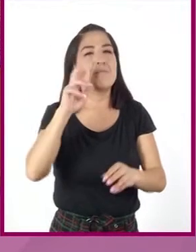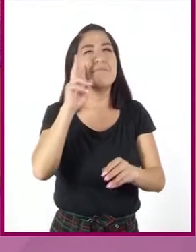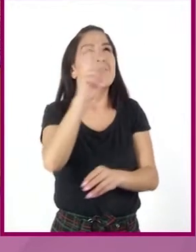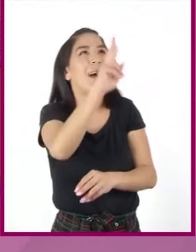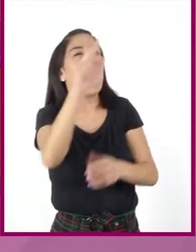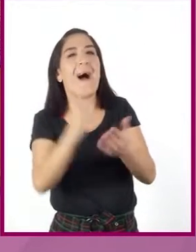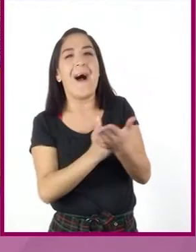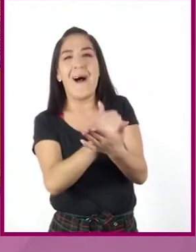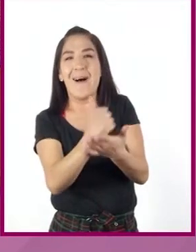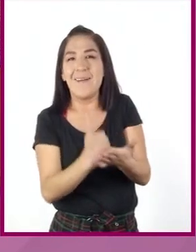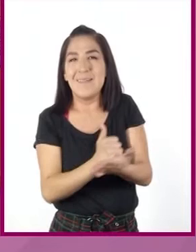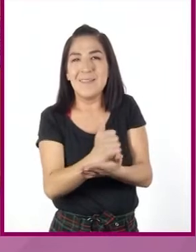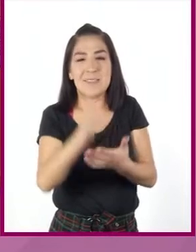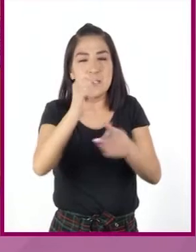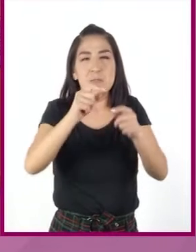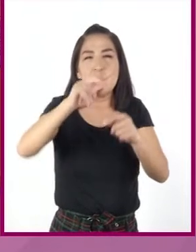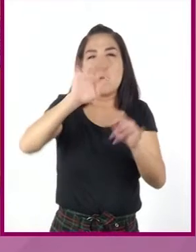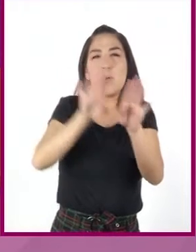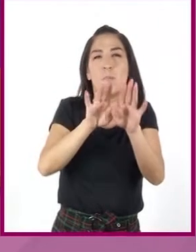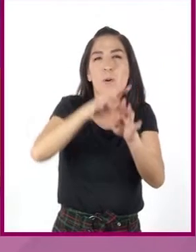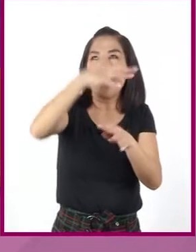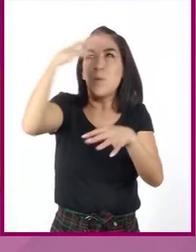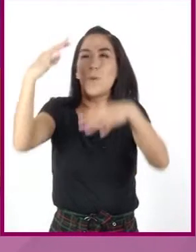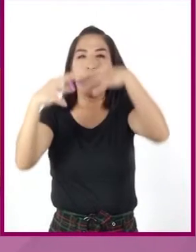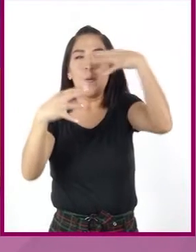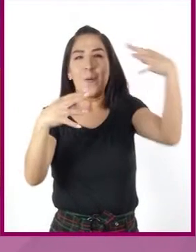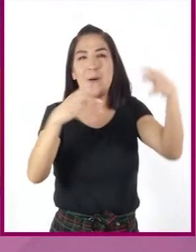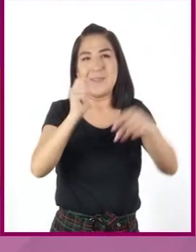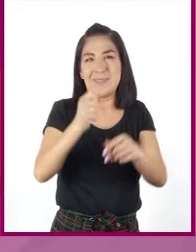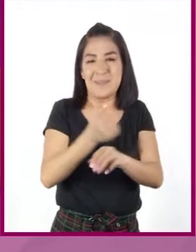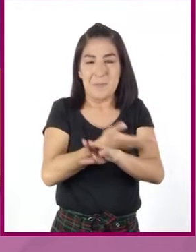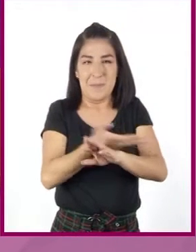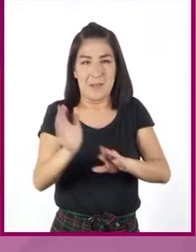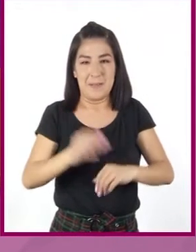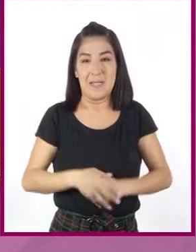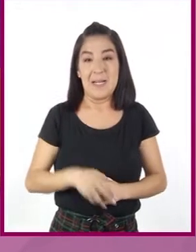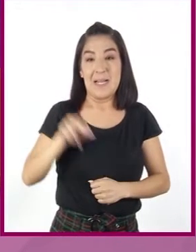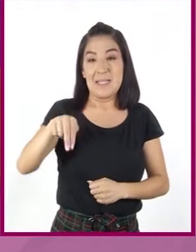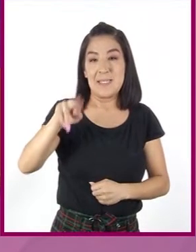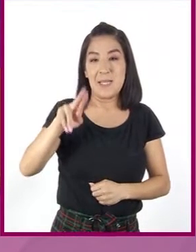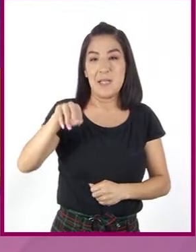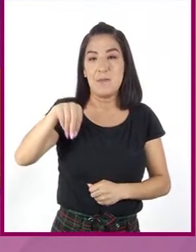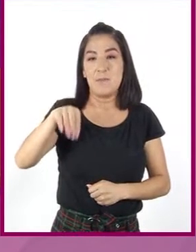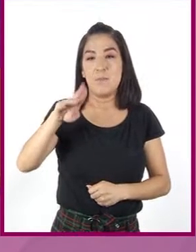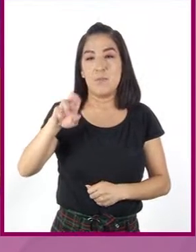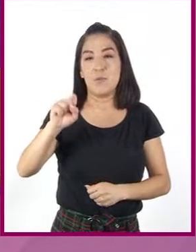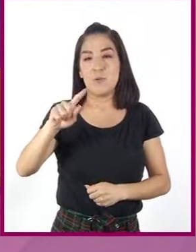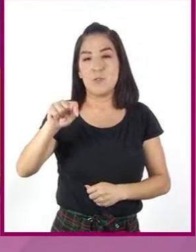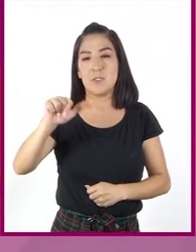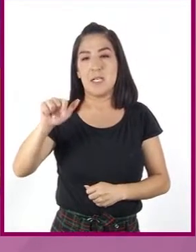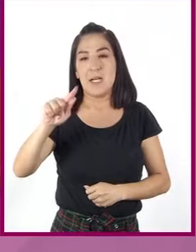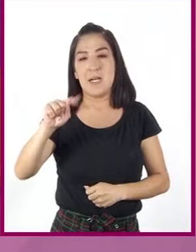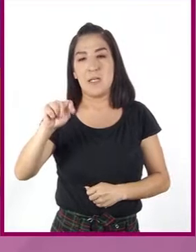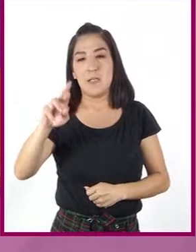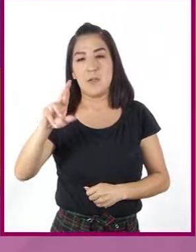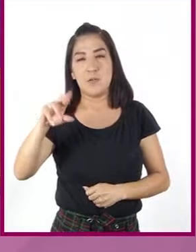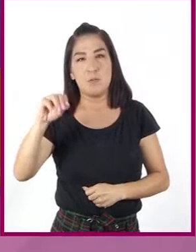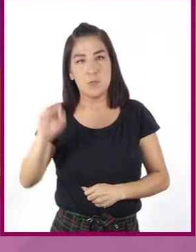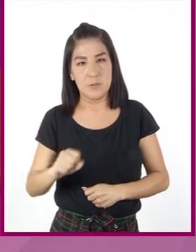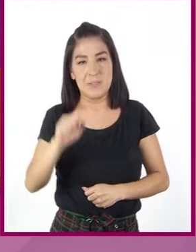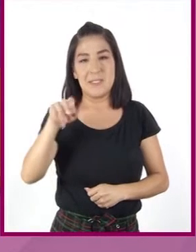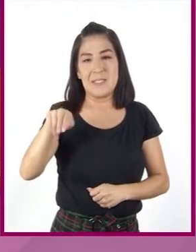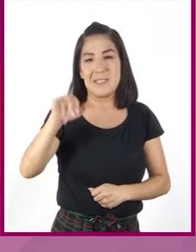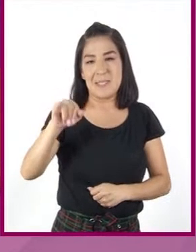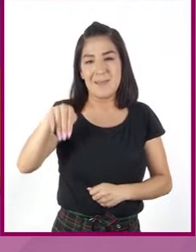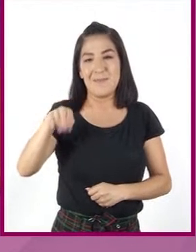azul y con algunas líneas de nubosidad. Las nubes nimbus stratus son nubes generalmente blancas y